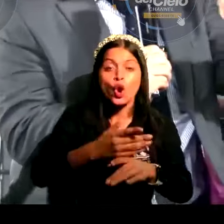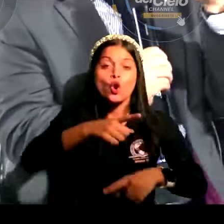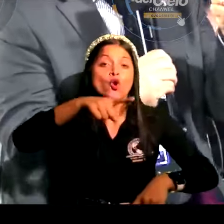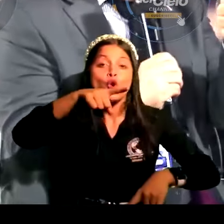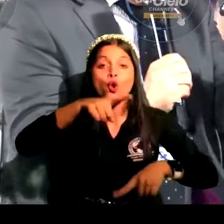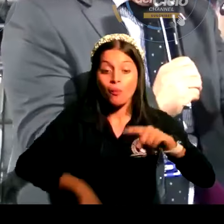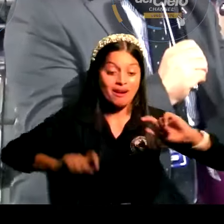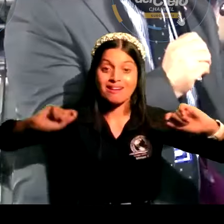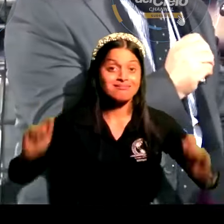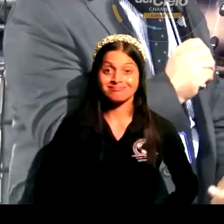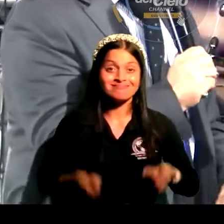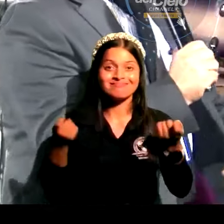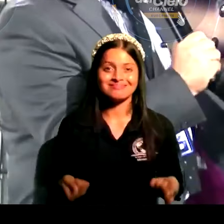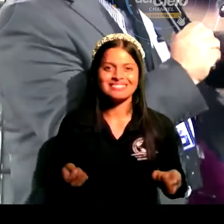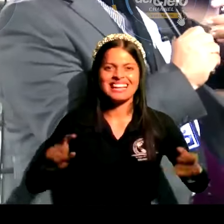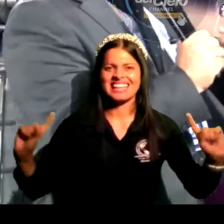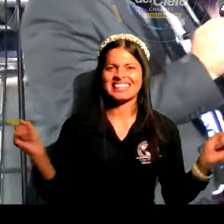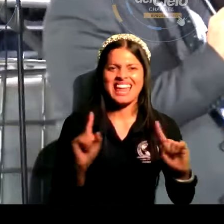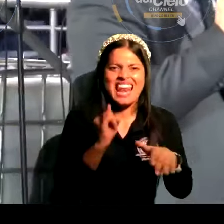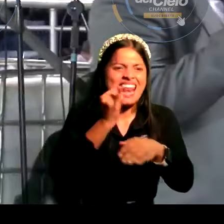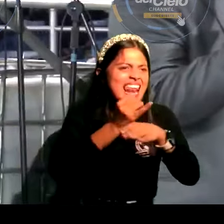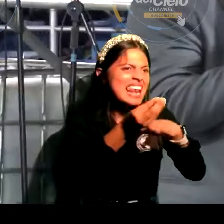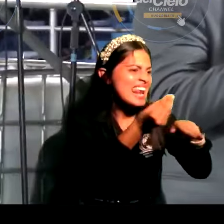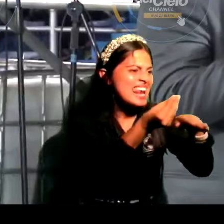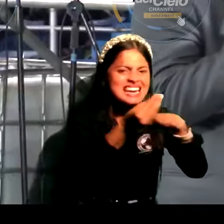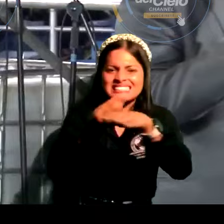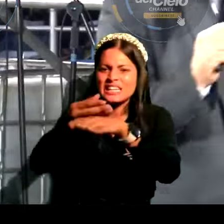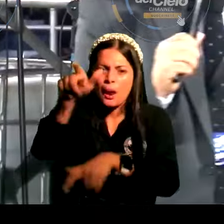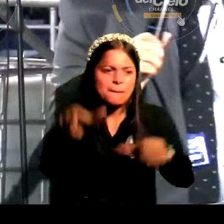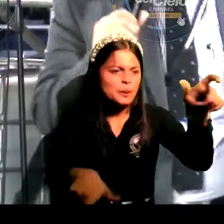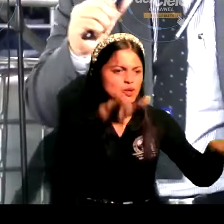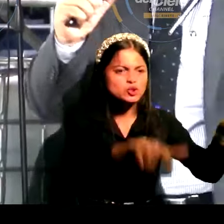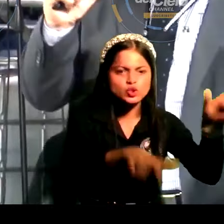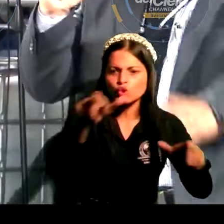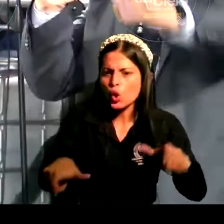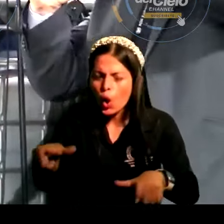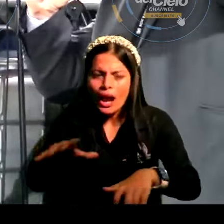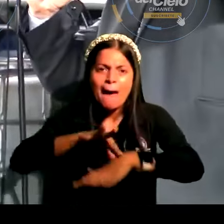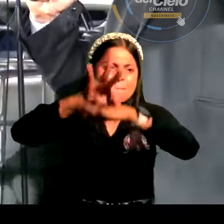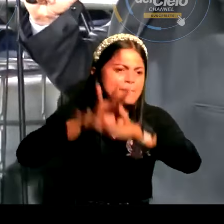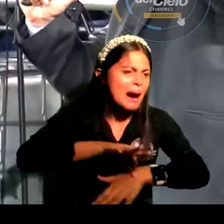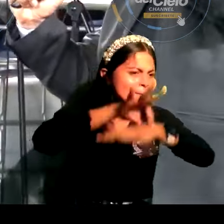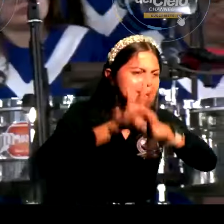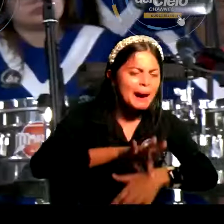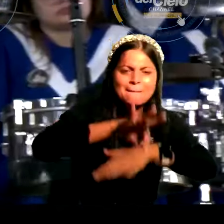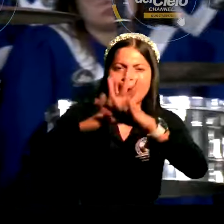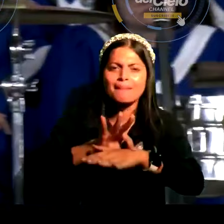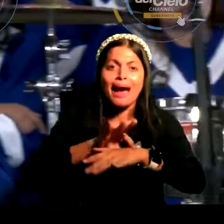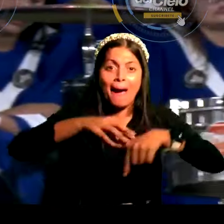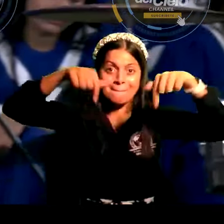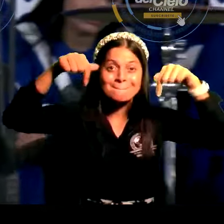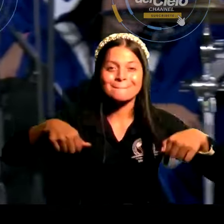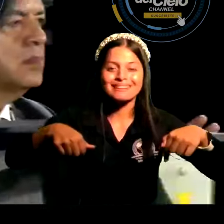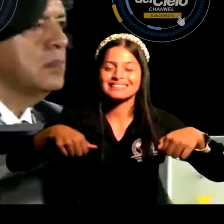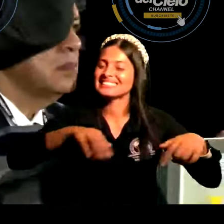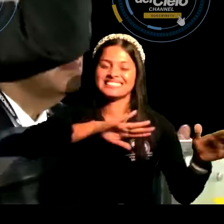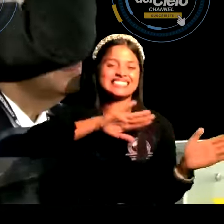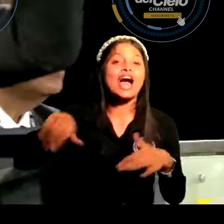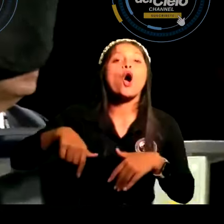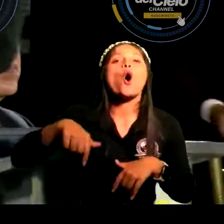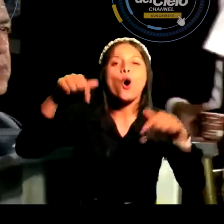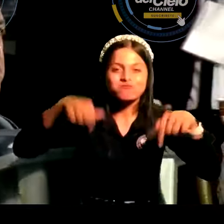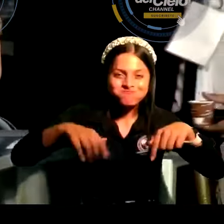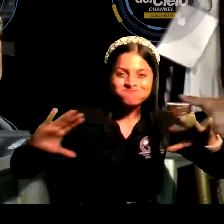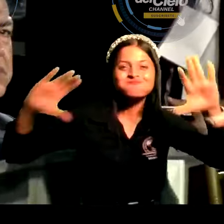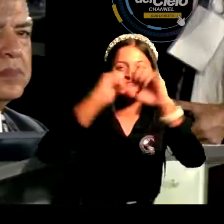salvar, la sociedad tampoco, los reformatorios menos, pero esta noche aquí hay uno que puede